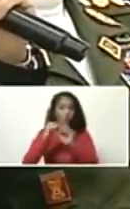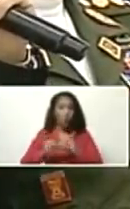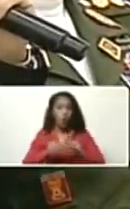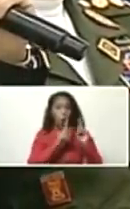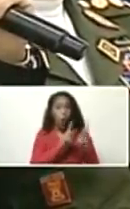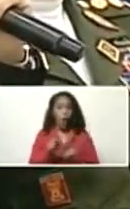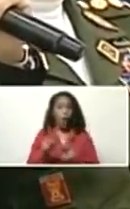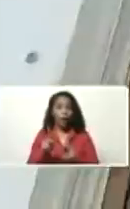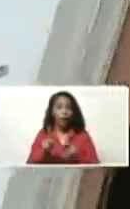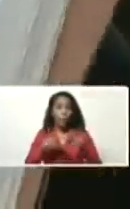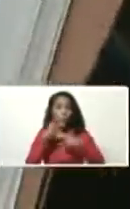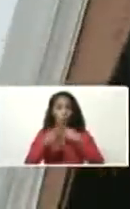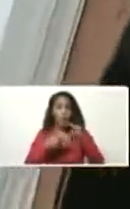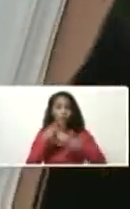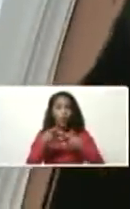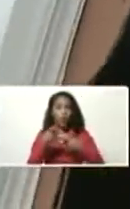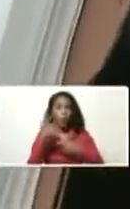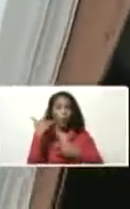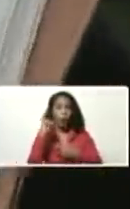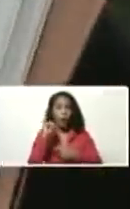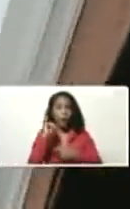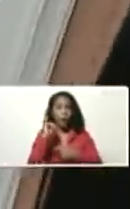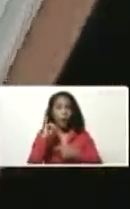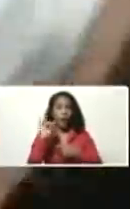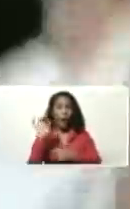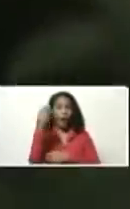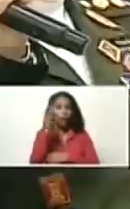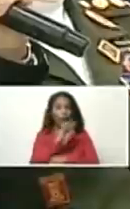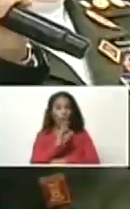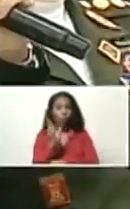orden político previo, preexistente a la Quinta